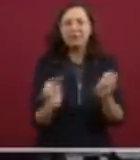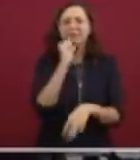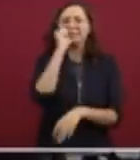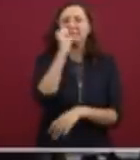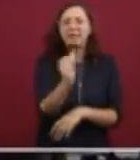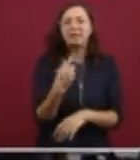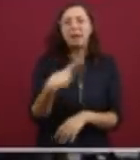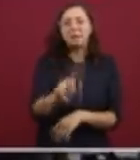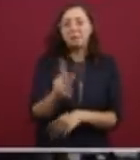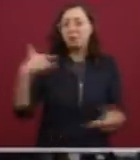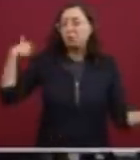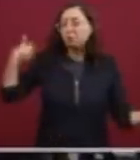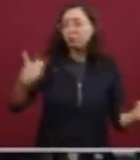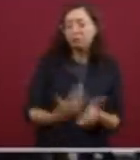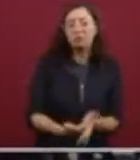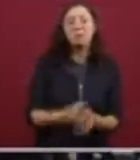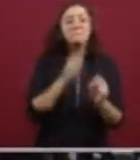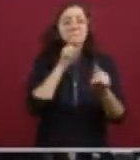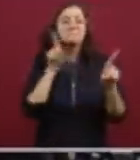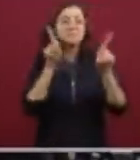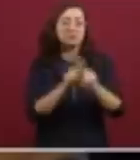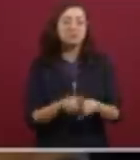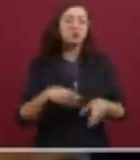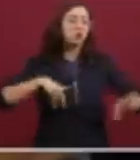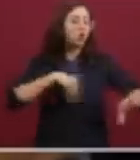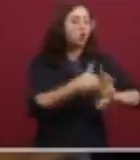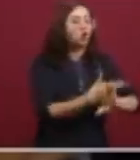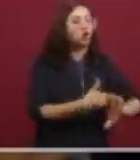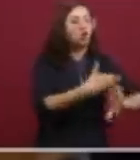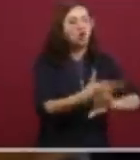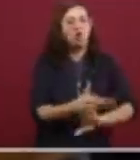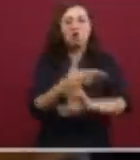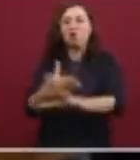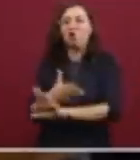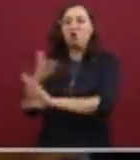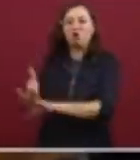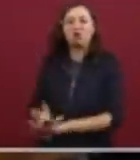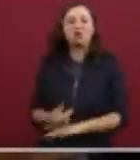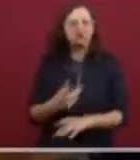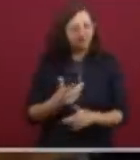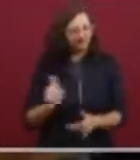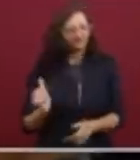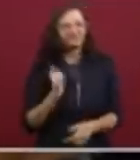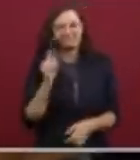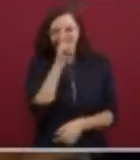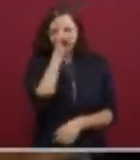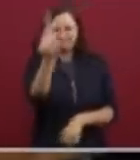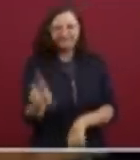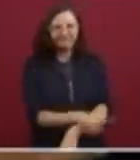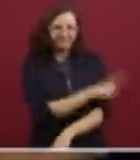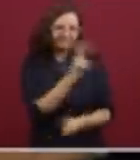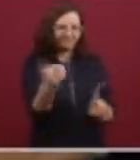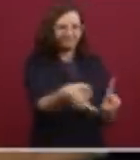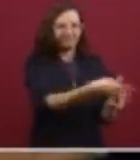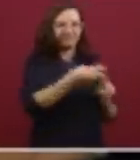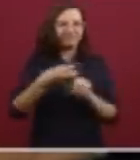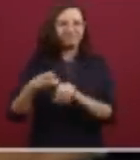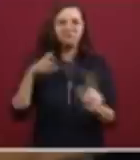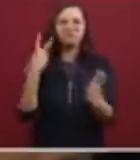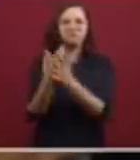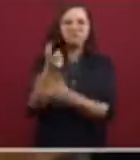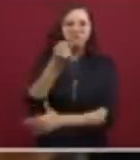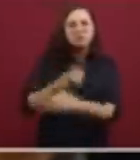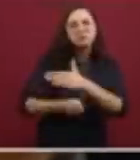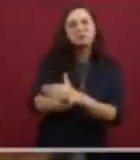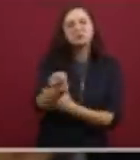venido utilizando para atacar la moral de todos los opositores. Paralelamente a esto, el 13 de este mes,